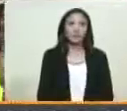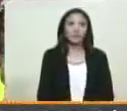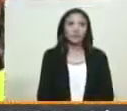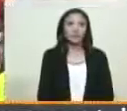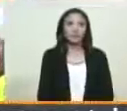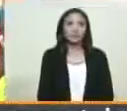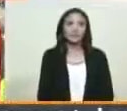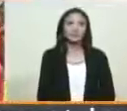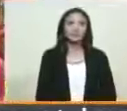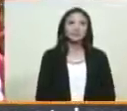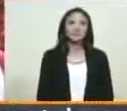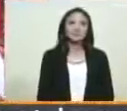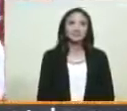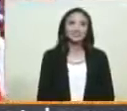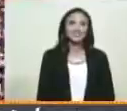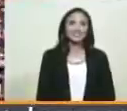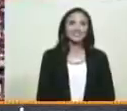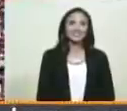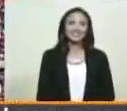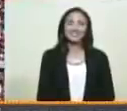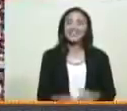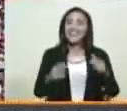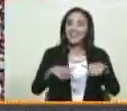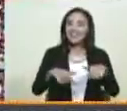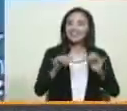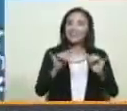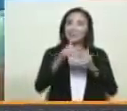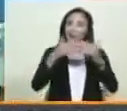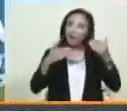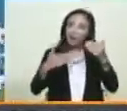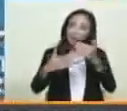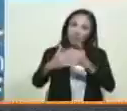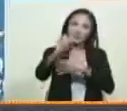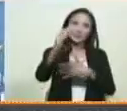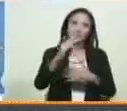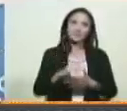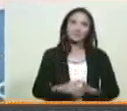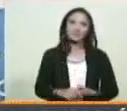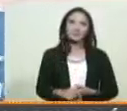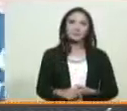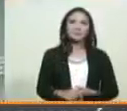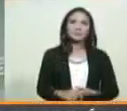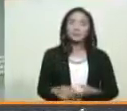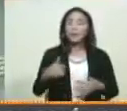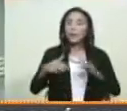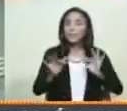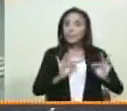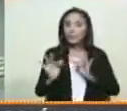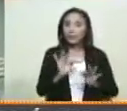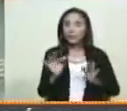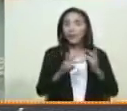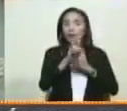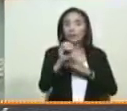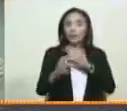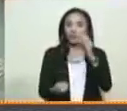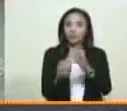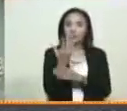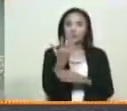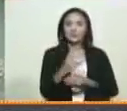Así debemos nosotros seguir avanzando. Tenemos que prepararnos para el 20 de mayo.